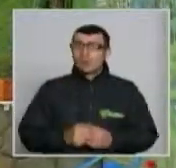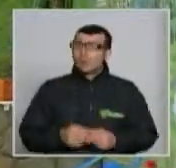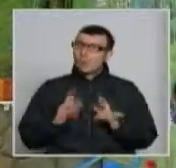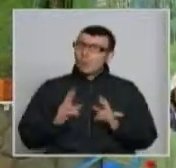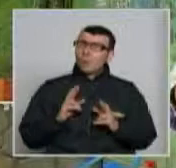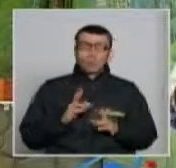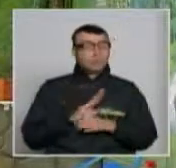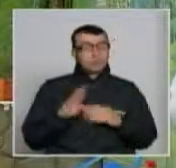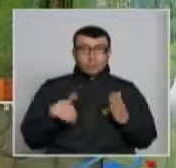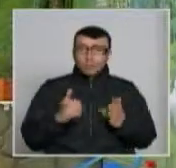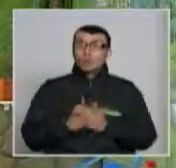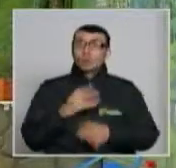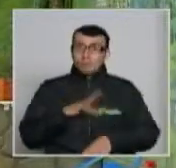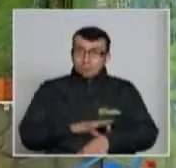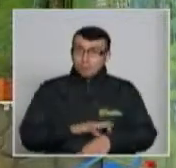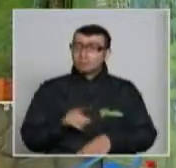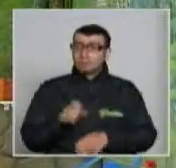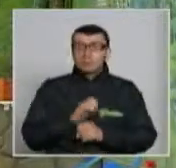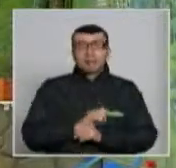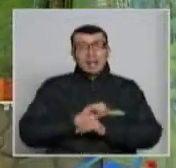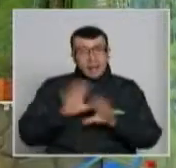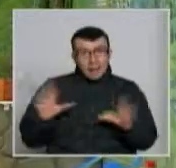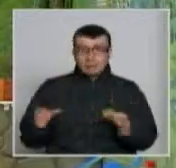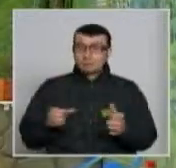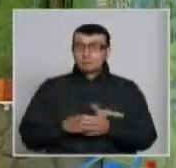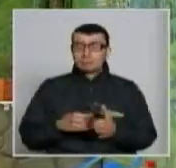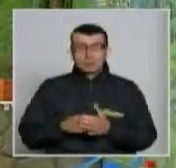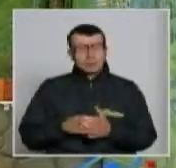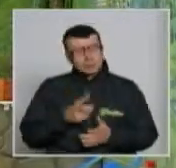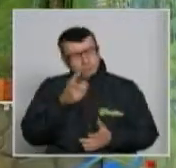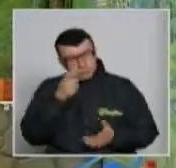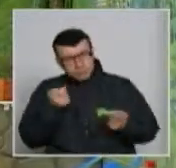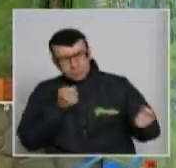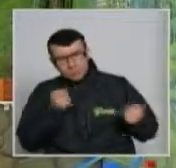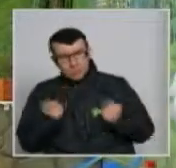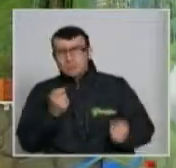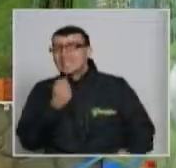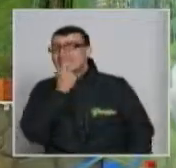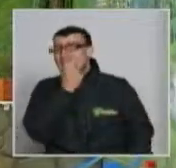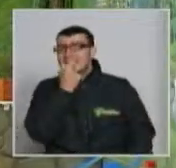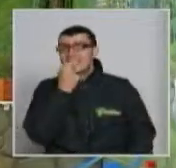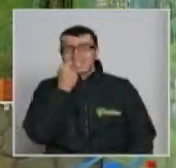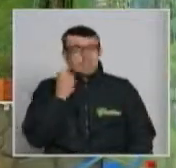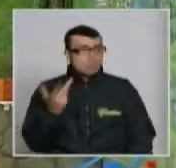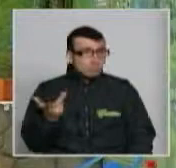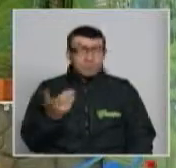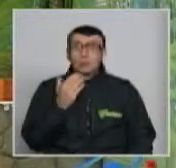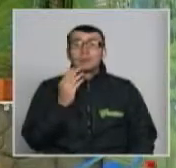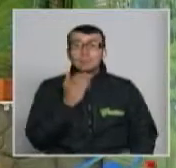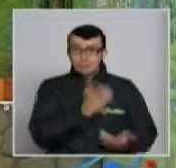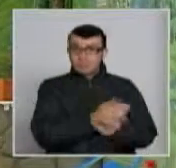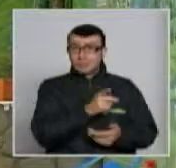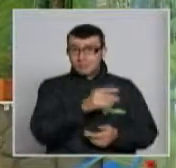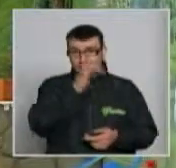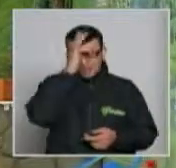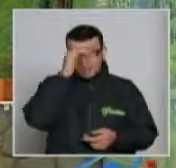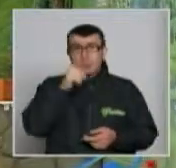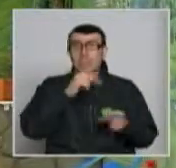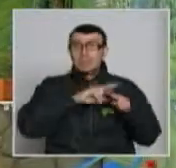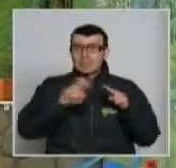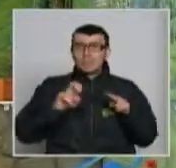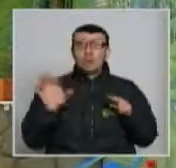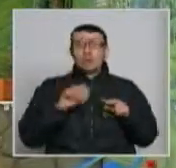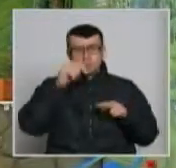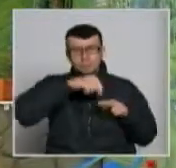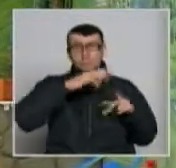los médicos tuviéramos claro en la consulta evaluar la boca. En el caso nuestro, en la clínica que tenemos en Manizales, en el